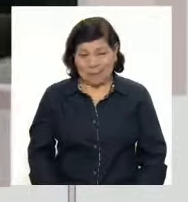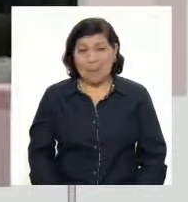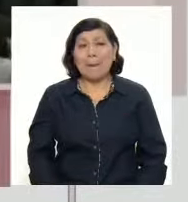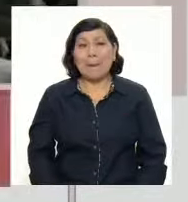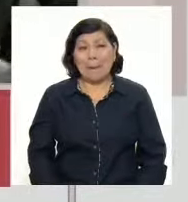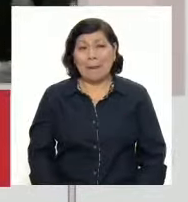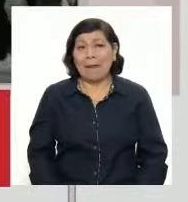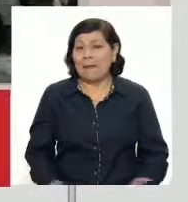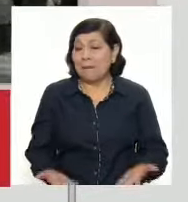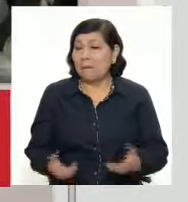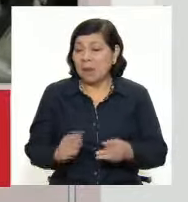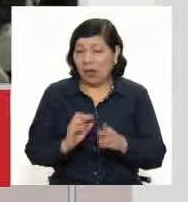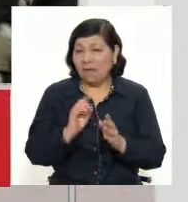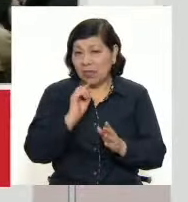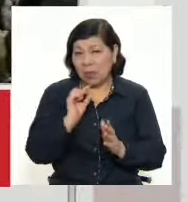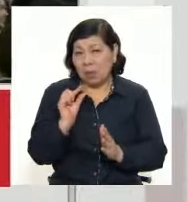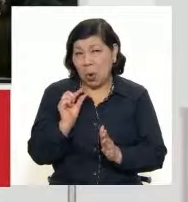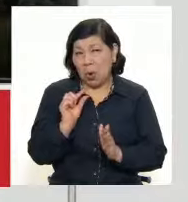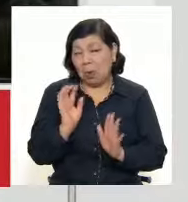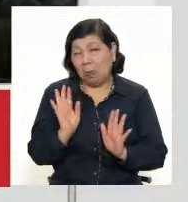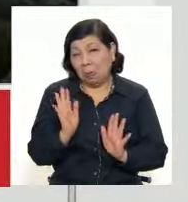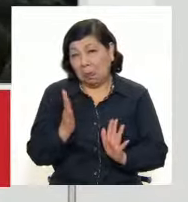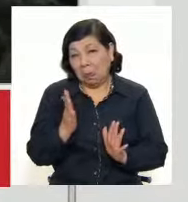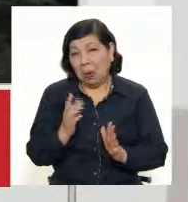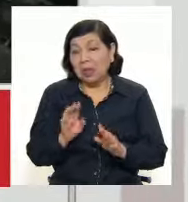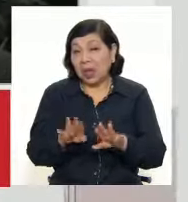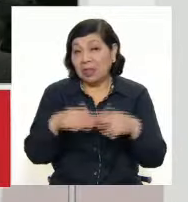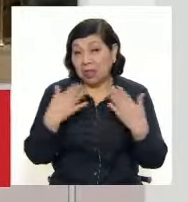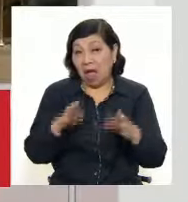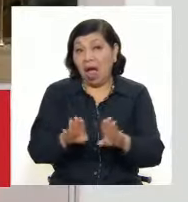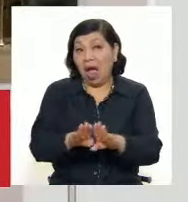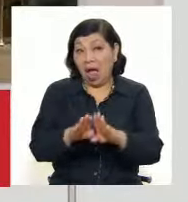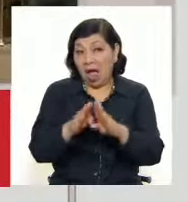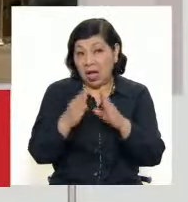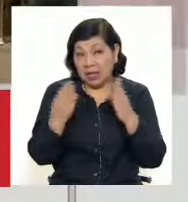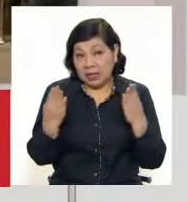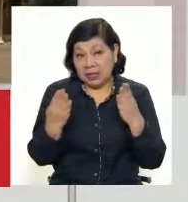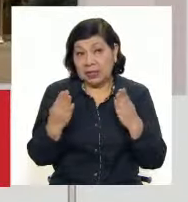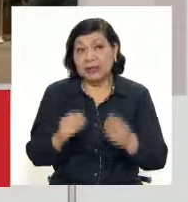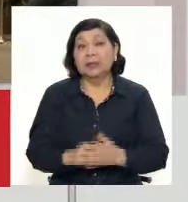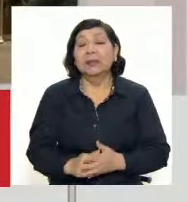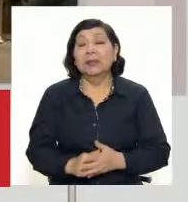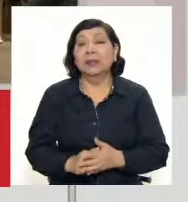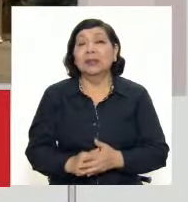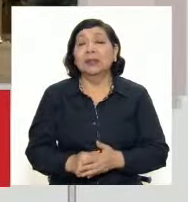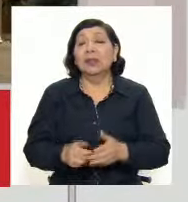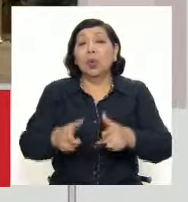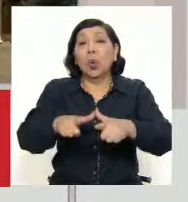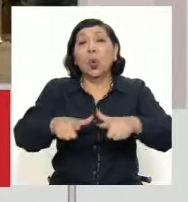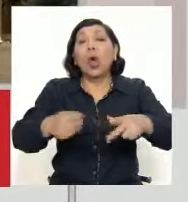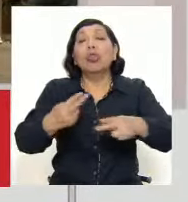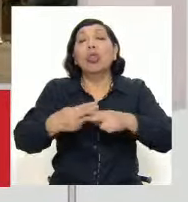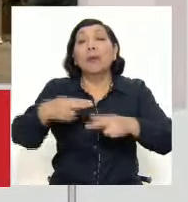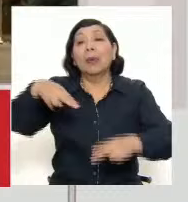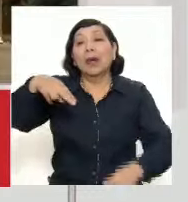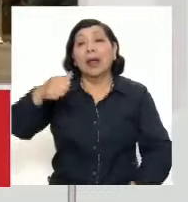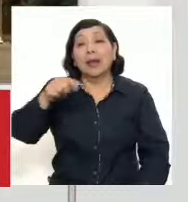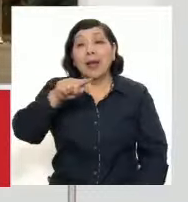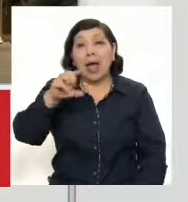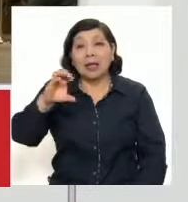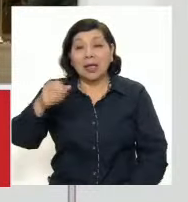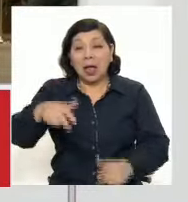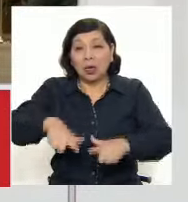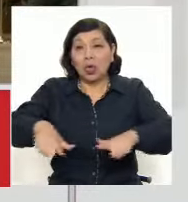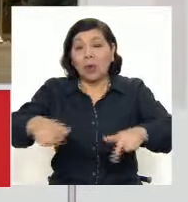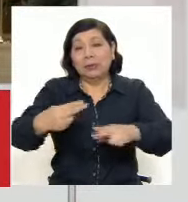¿no? Entonces, pocos minutos y se podría estar habilitando ya la sala Nazca para que los visitantes puedan,